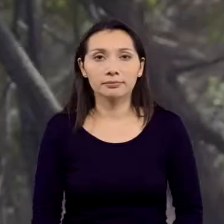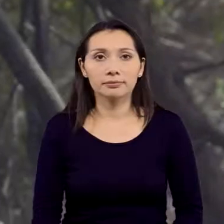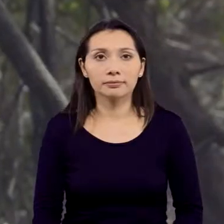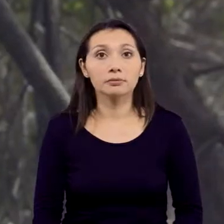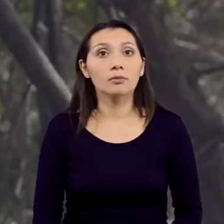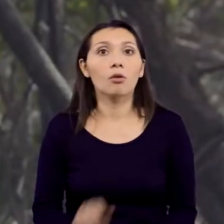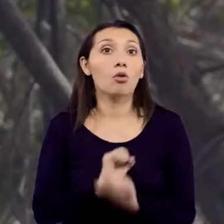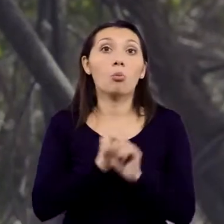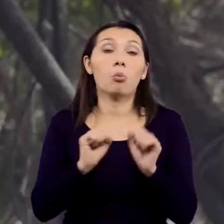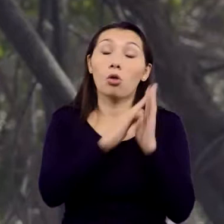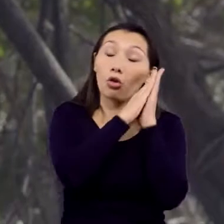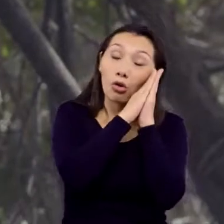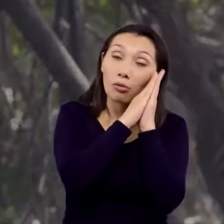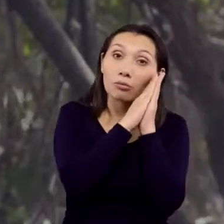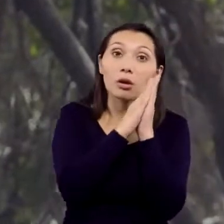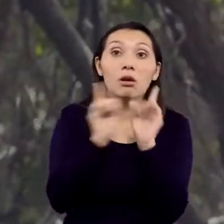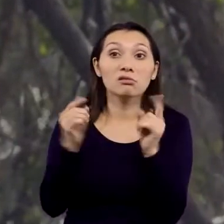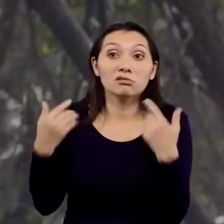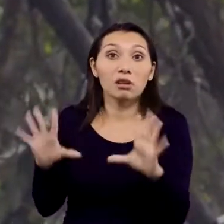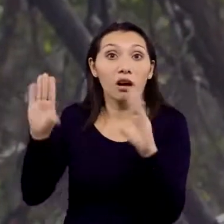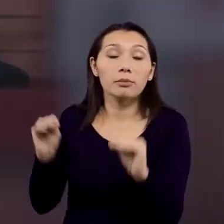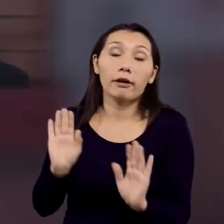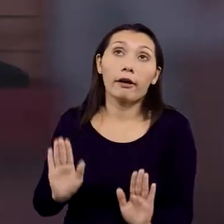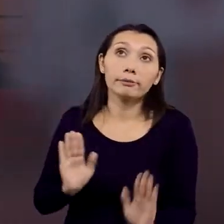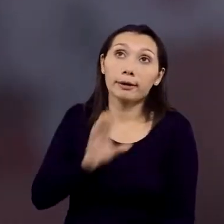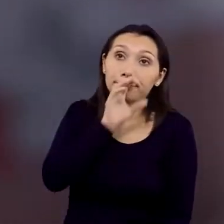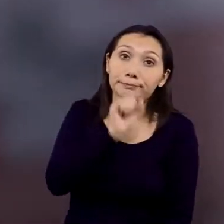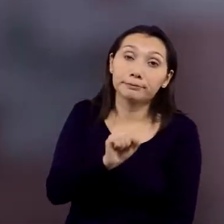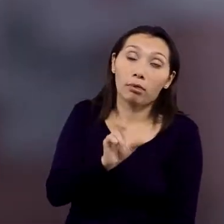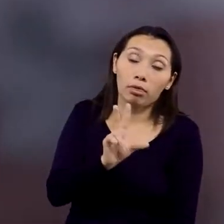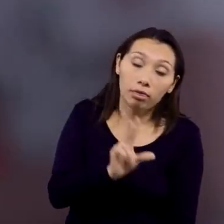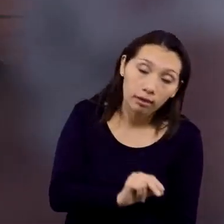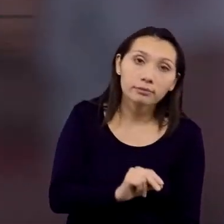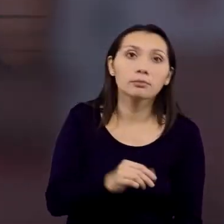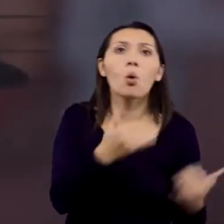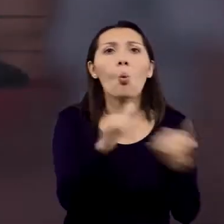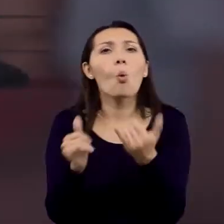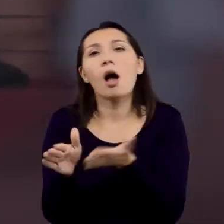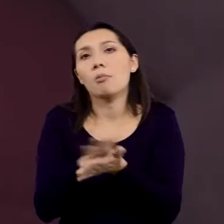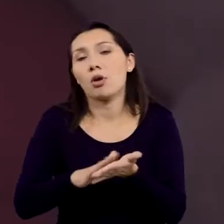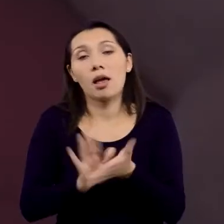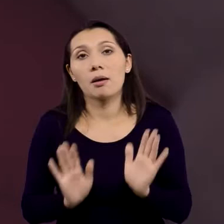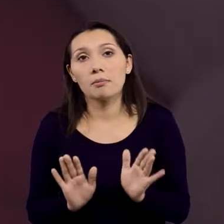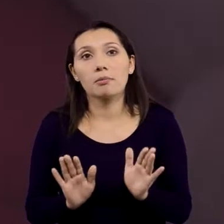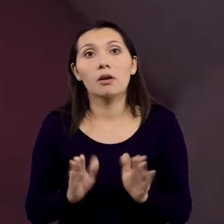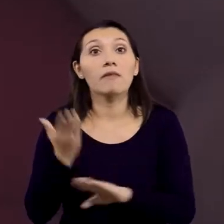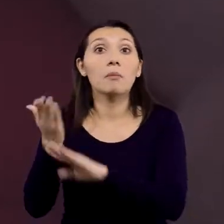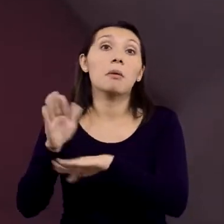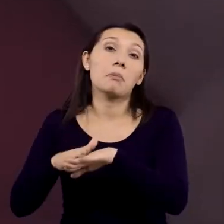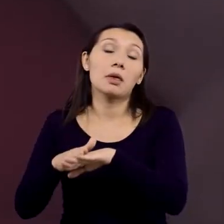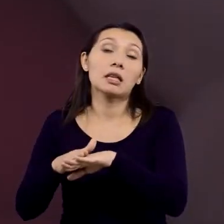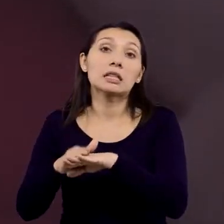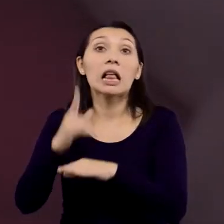Cuando no podemos dormir y hasta apagar la luz, hay esperar nomás para que nos den sueños. Jugábamos, por ejemplo. Vamos a pedirle las